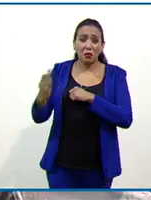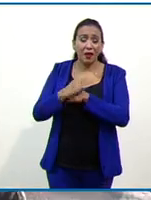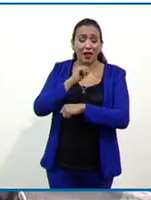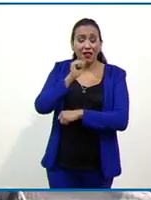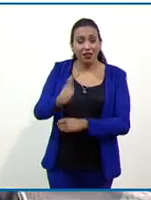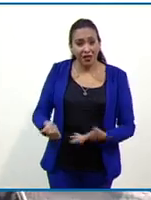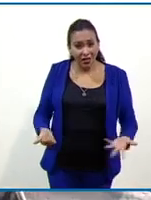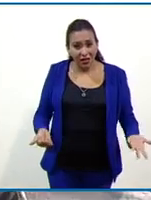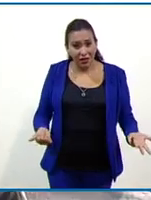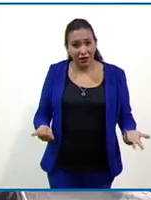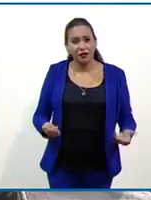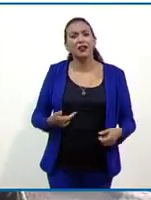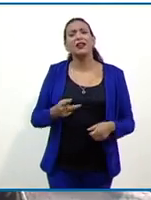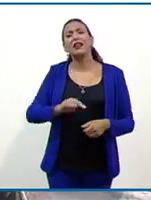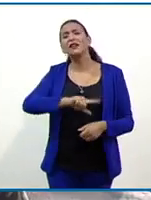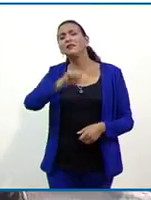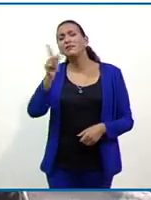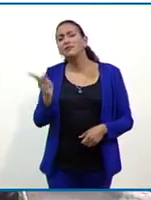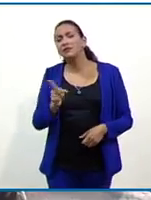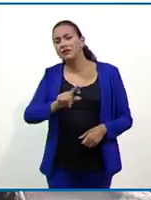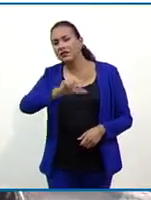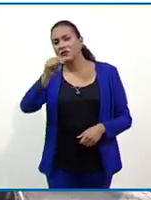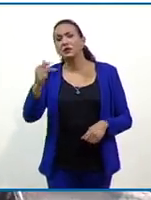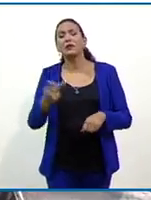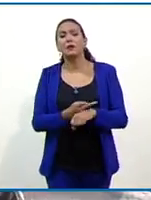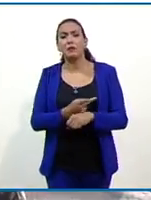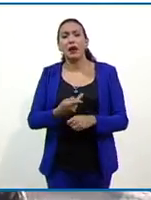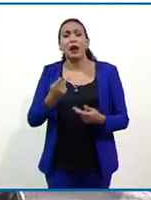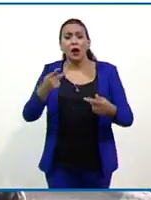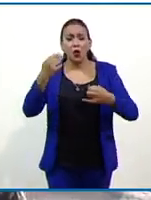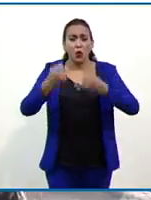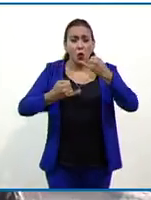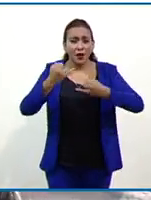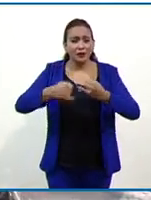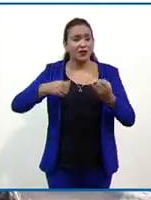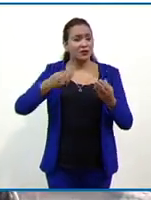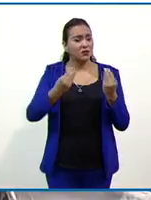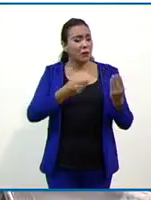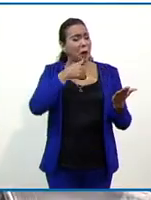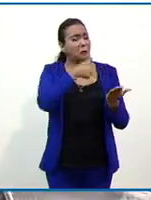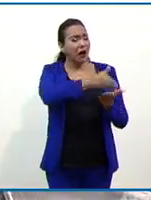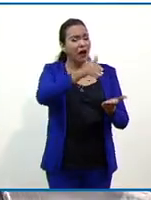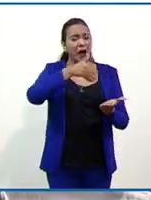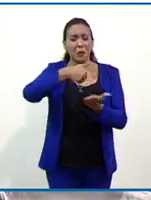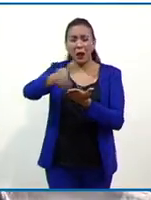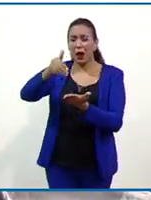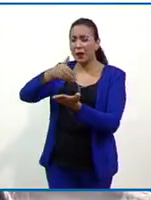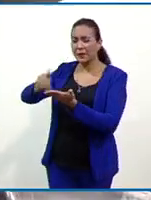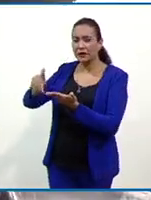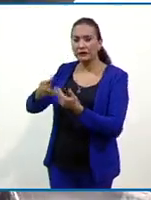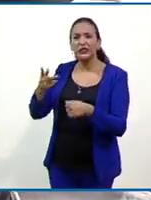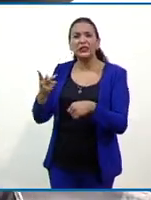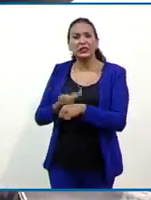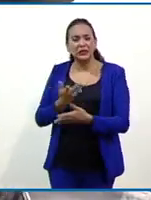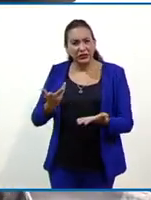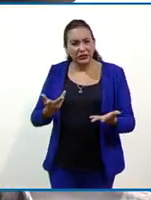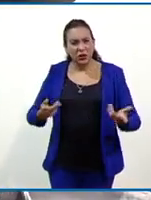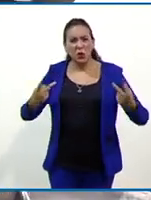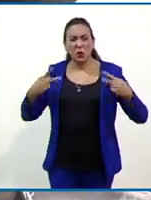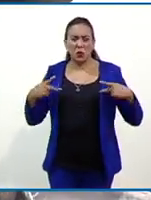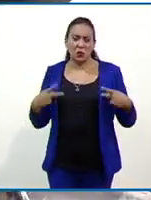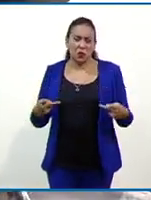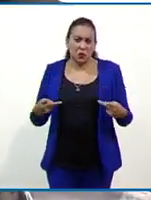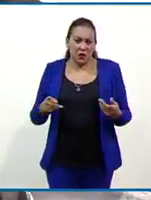va a suceder? ¿Qué va a suceder con este despido masivo? Va a impactar en los derechos de la ciudadanía. No es